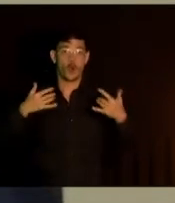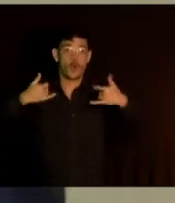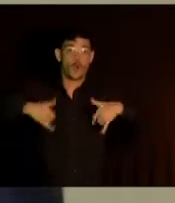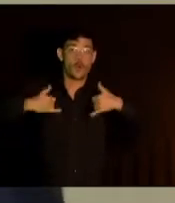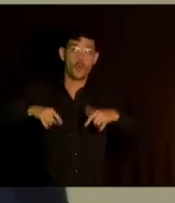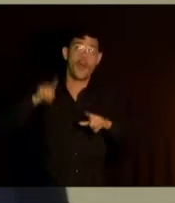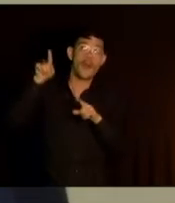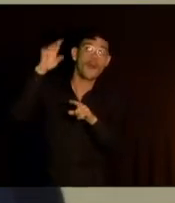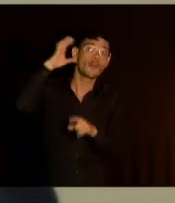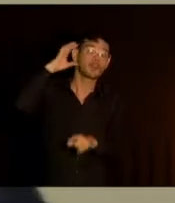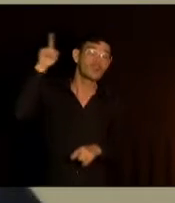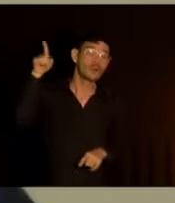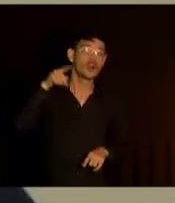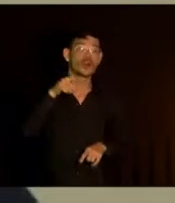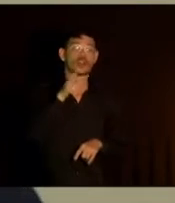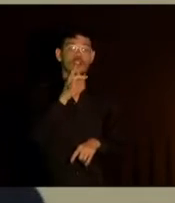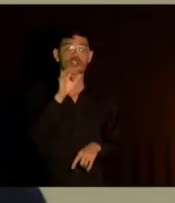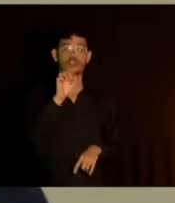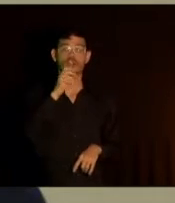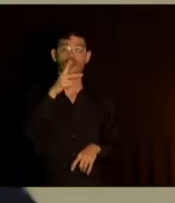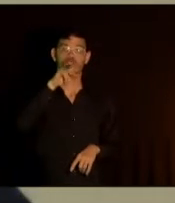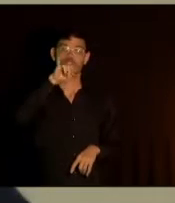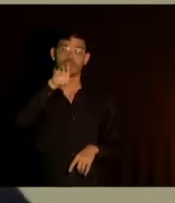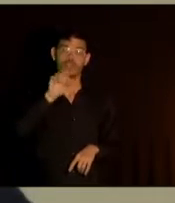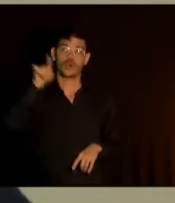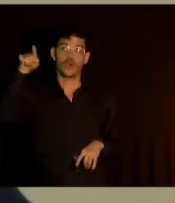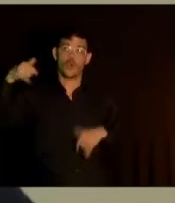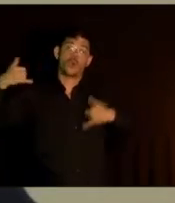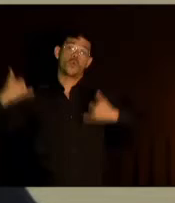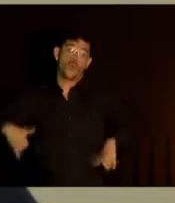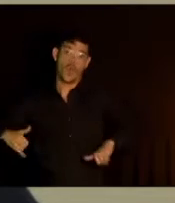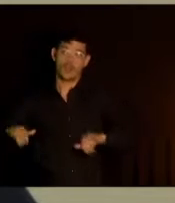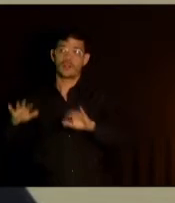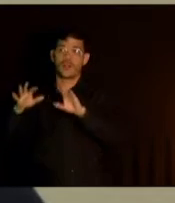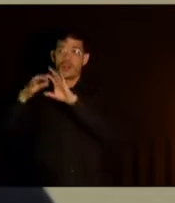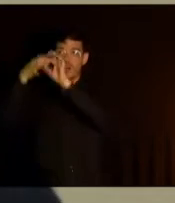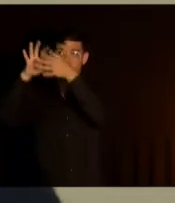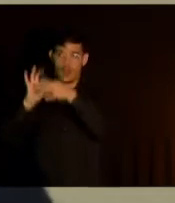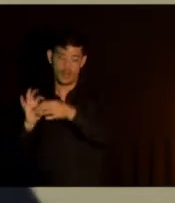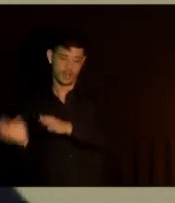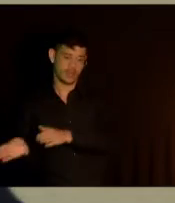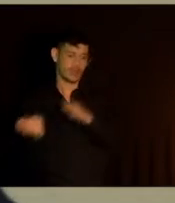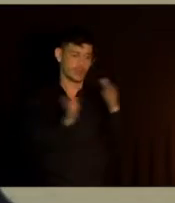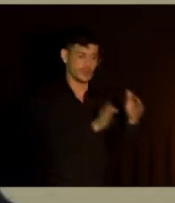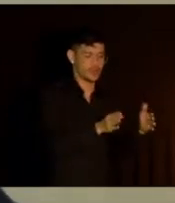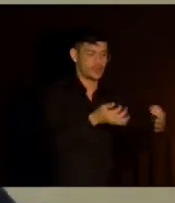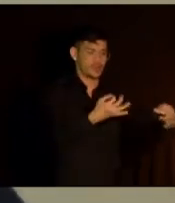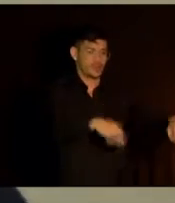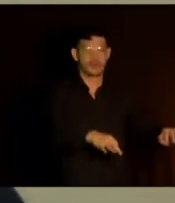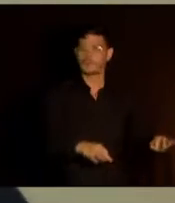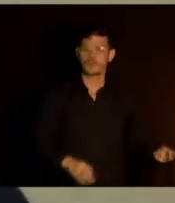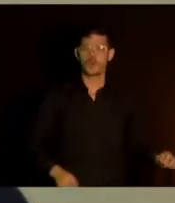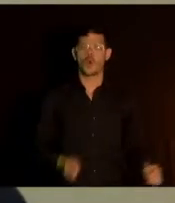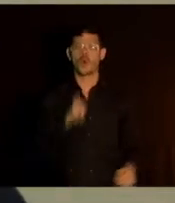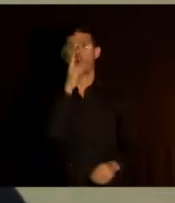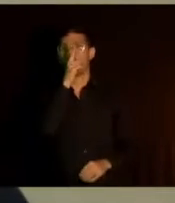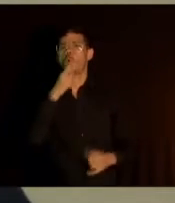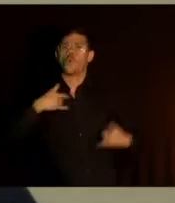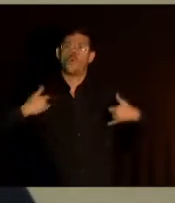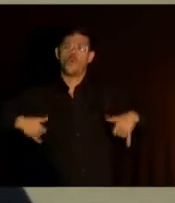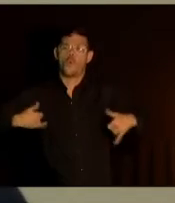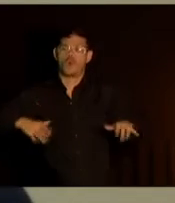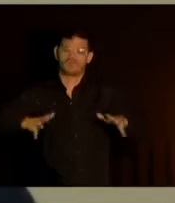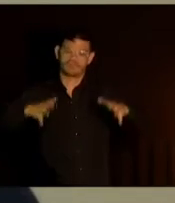no debería haber Juegos Olímpicos y Juegos Paralímpicos, sino unos solo Juegos Grandes que tengan distintas